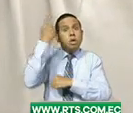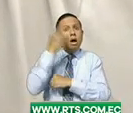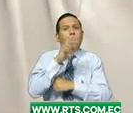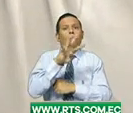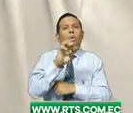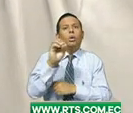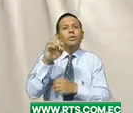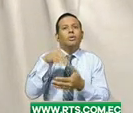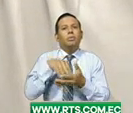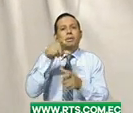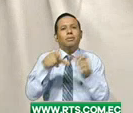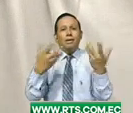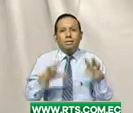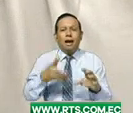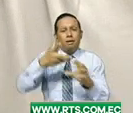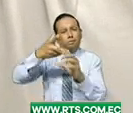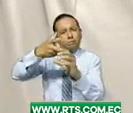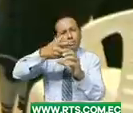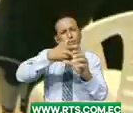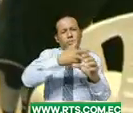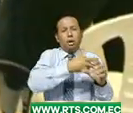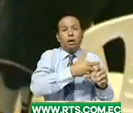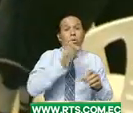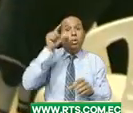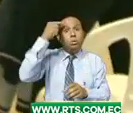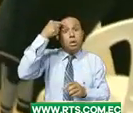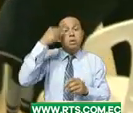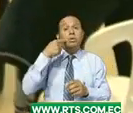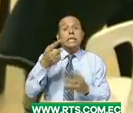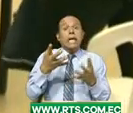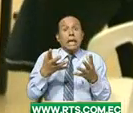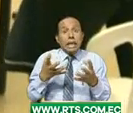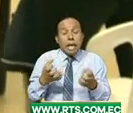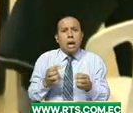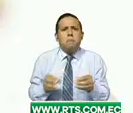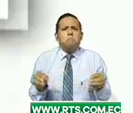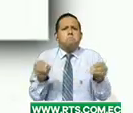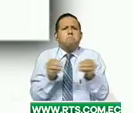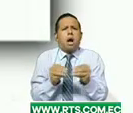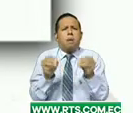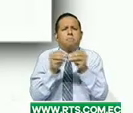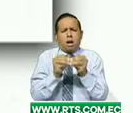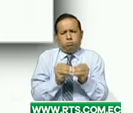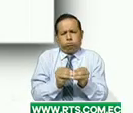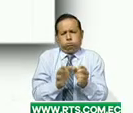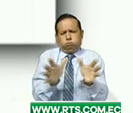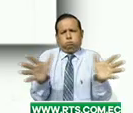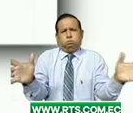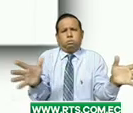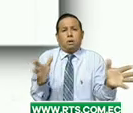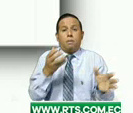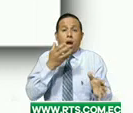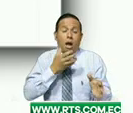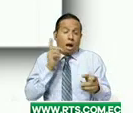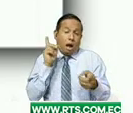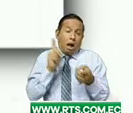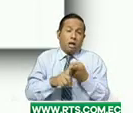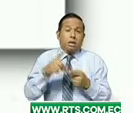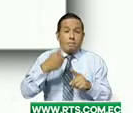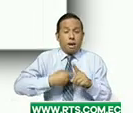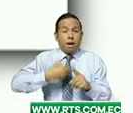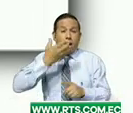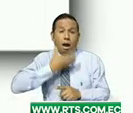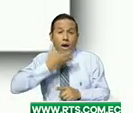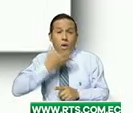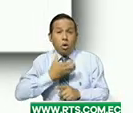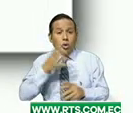este ritmo, el gobierno tiene previsto ampliar su meta y ofrecimiento de campaña, inmunizar hasta finales de agosto a 10 millones de ecuatorianos.